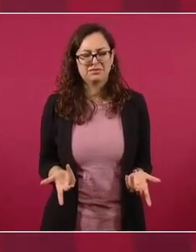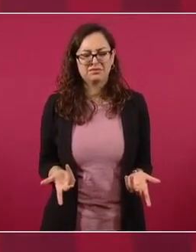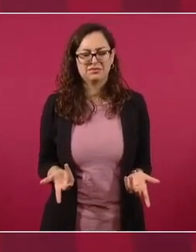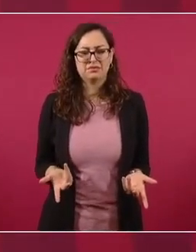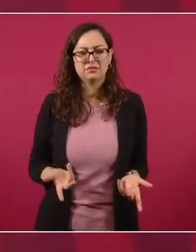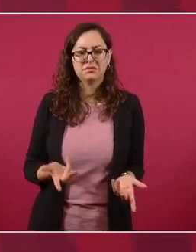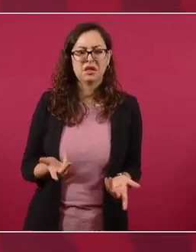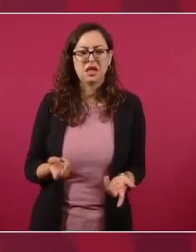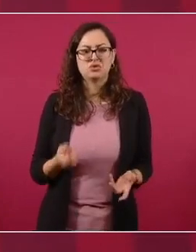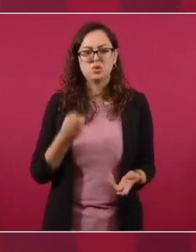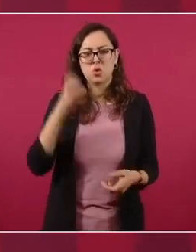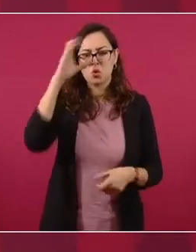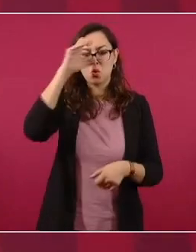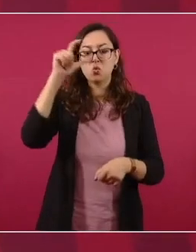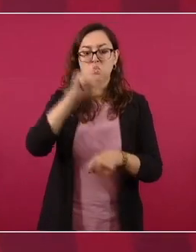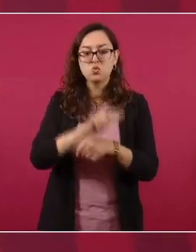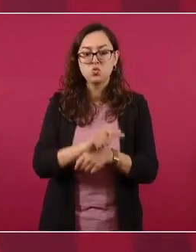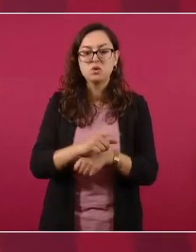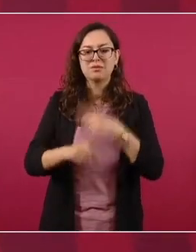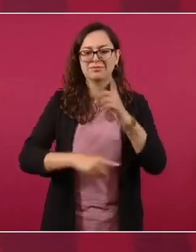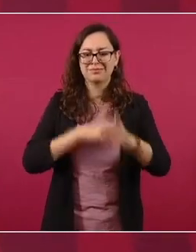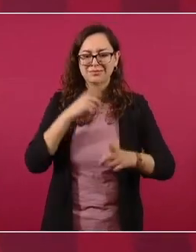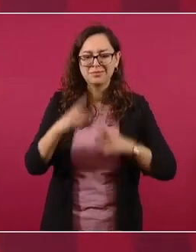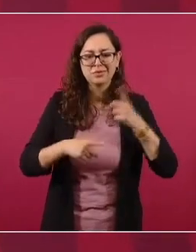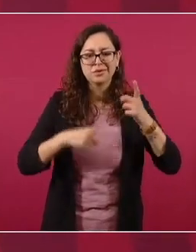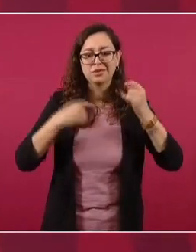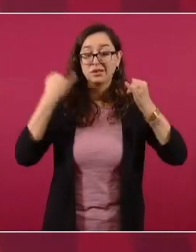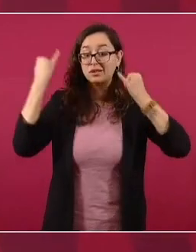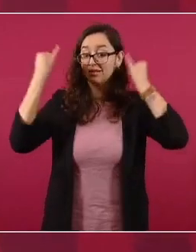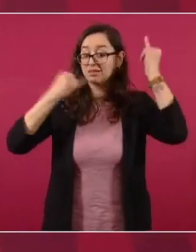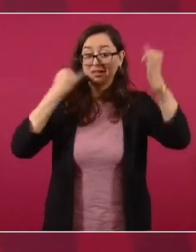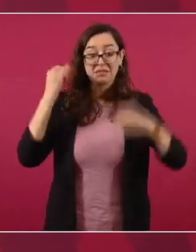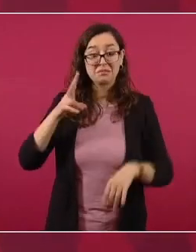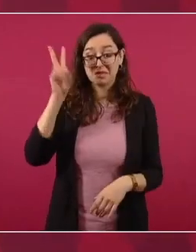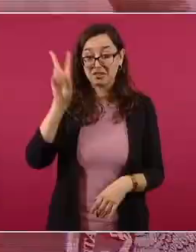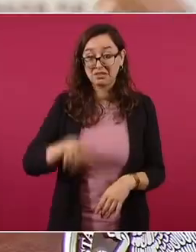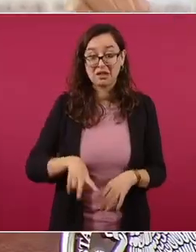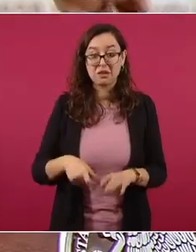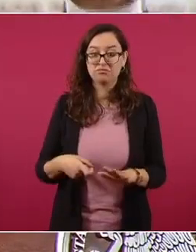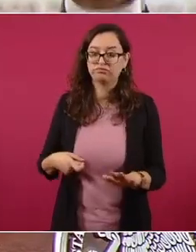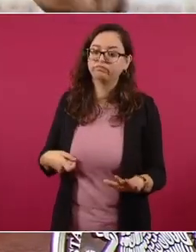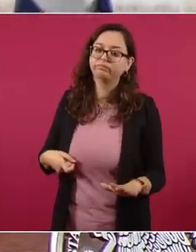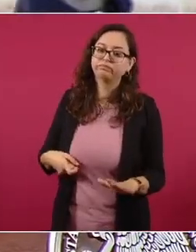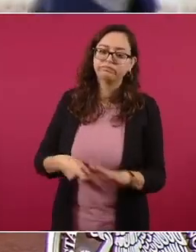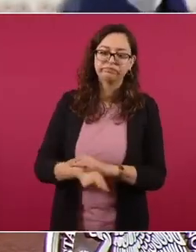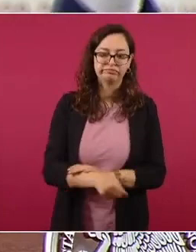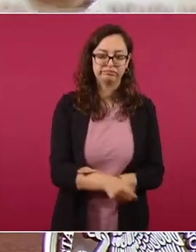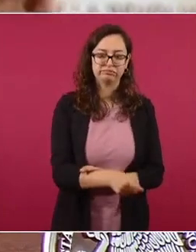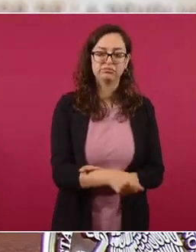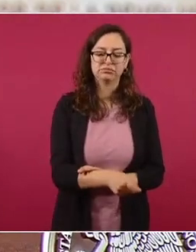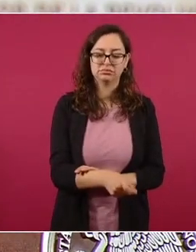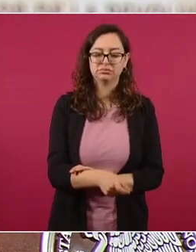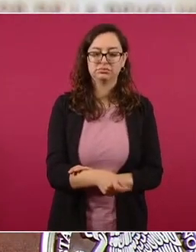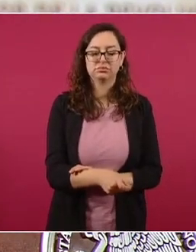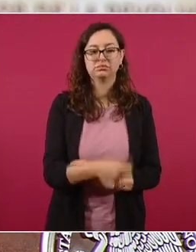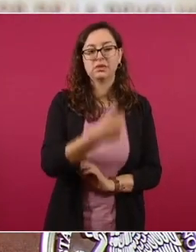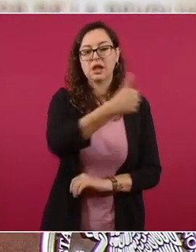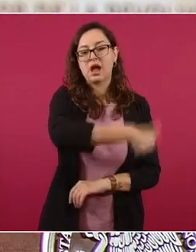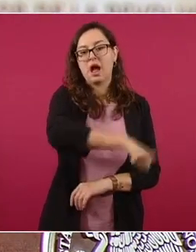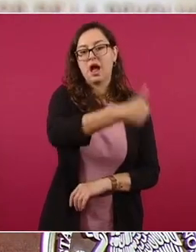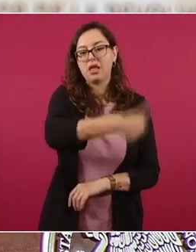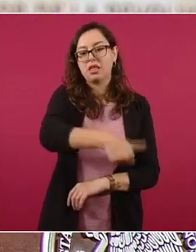eran moches. Entonces le daban a cada legislador,